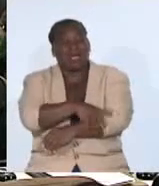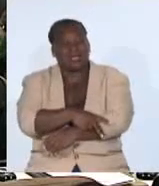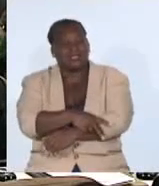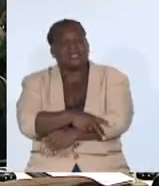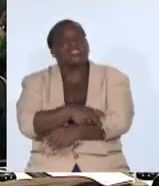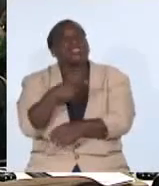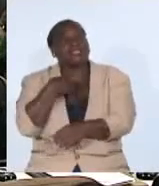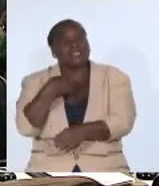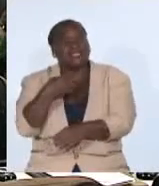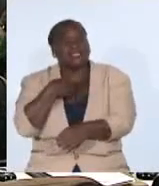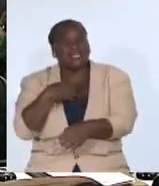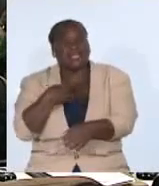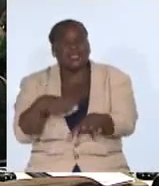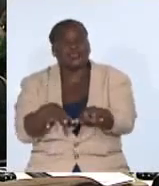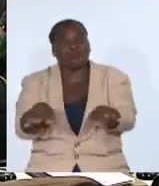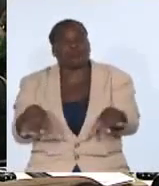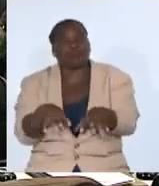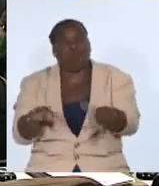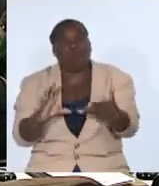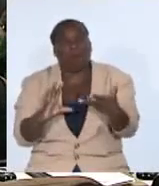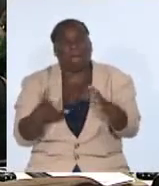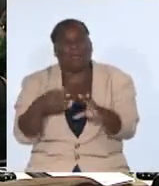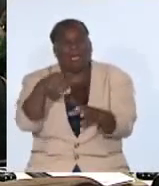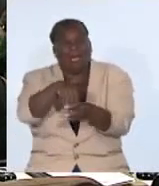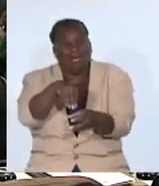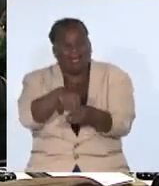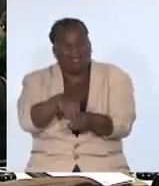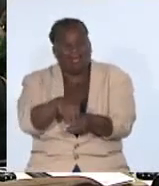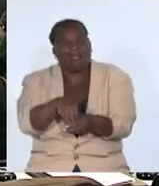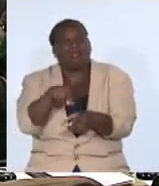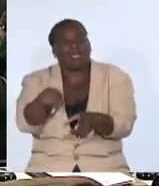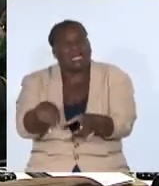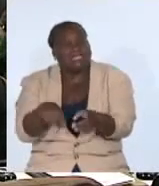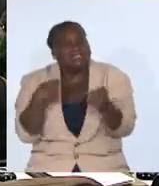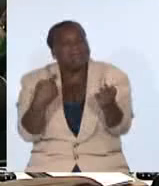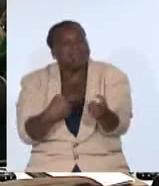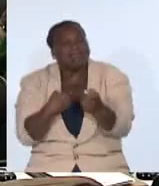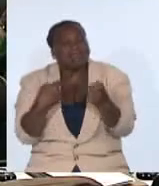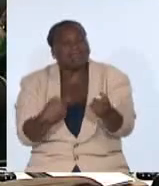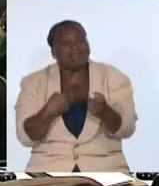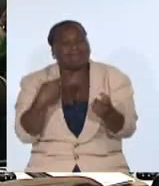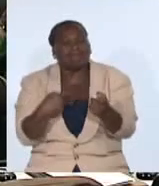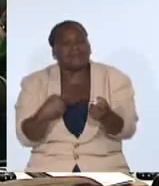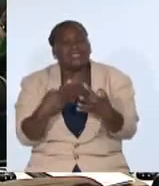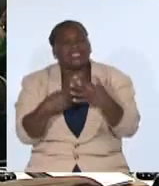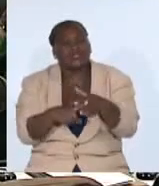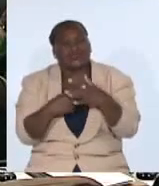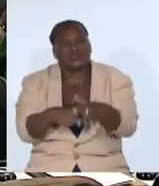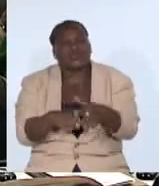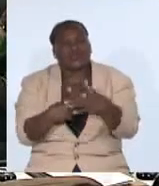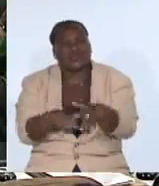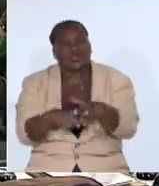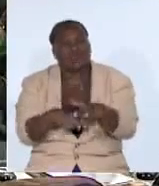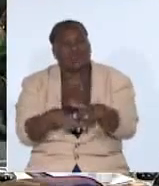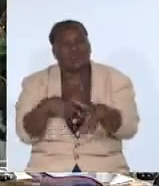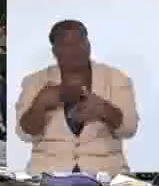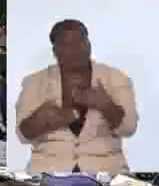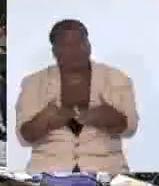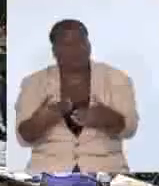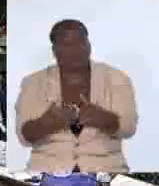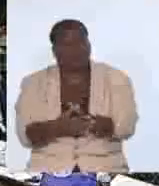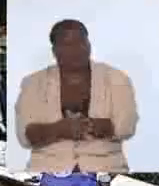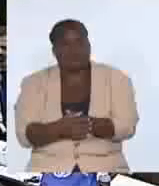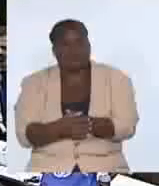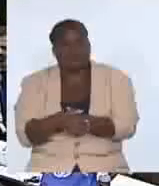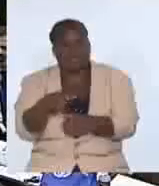circunstancias sumamente complejas en las que aún pelean duramente para salir a flote al acudir